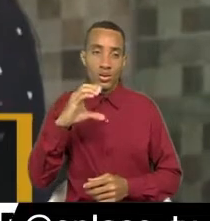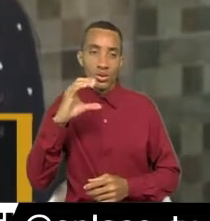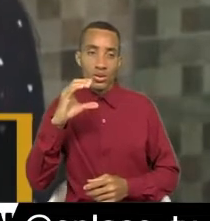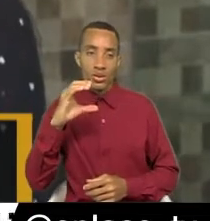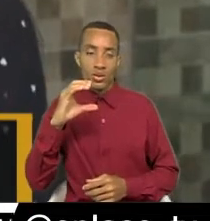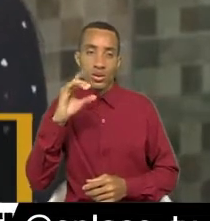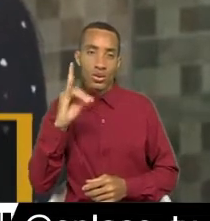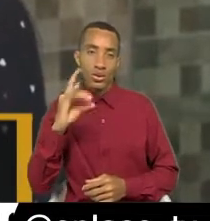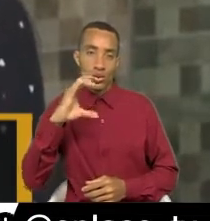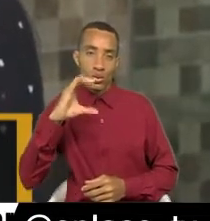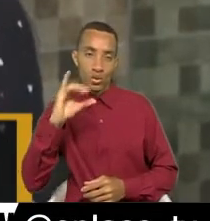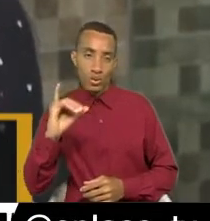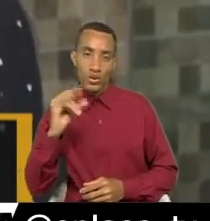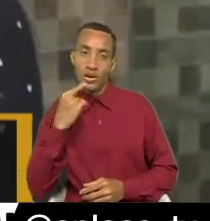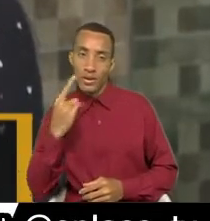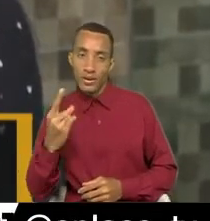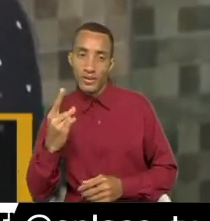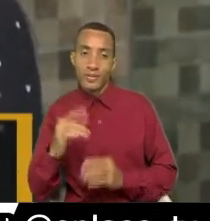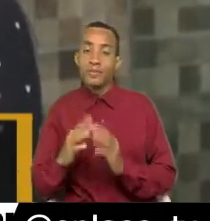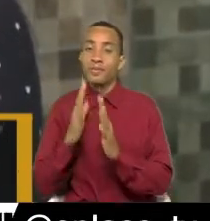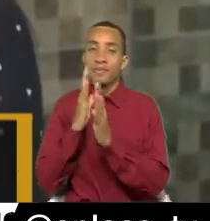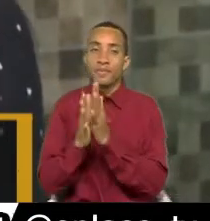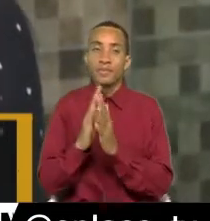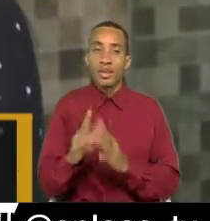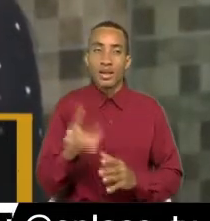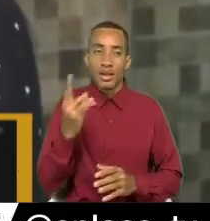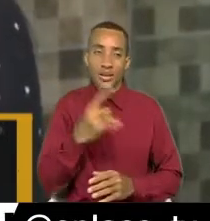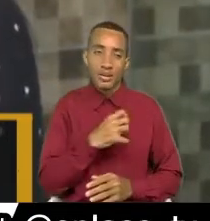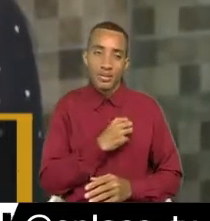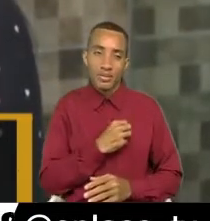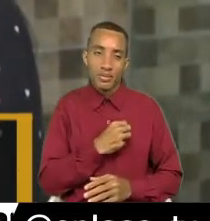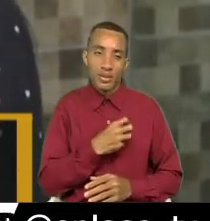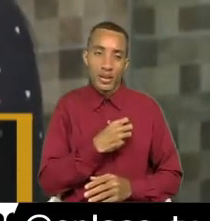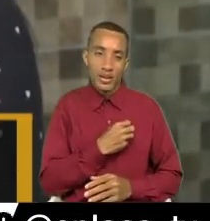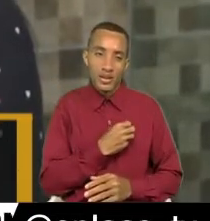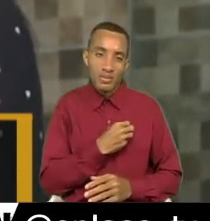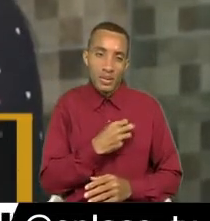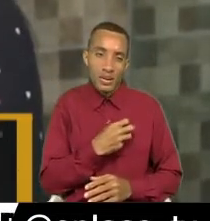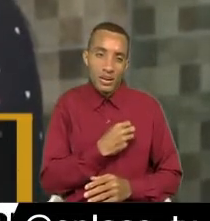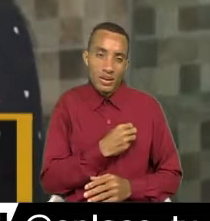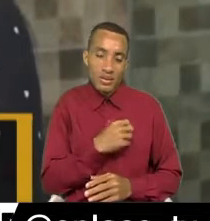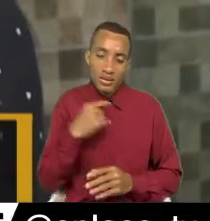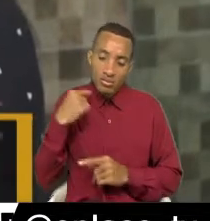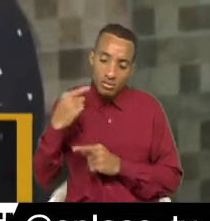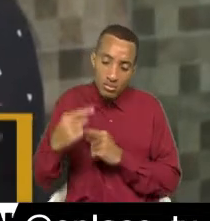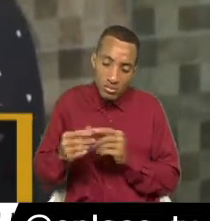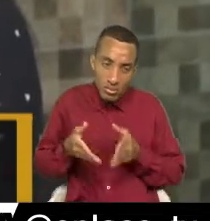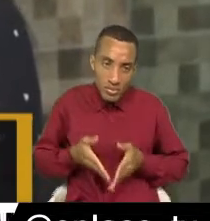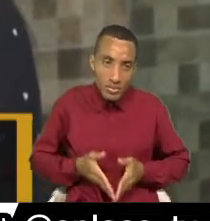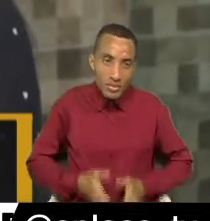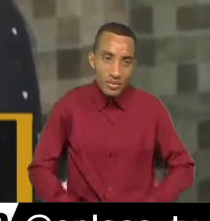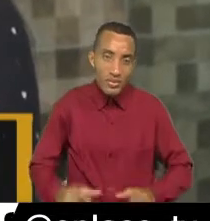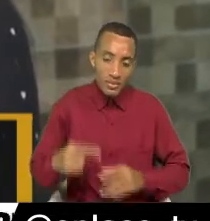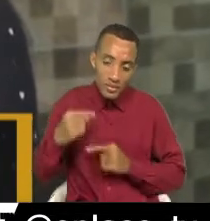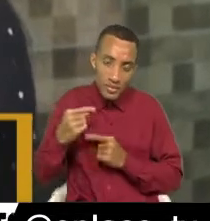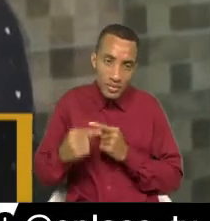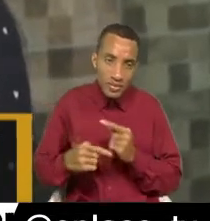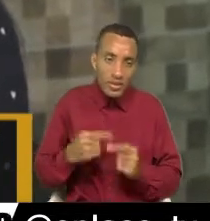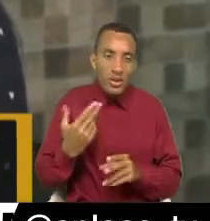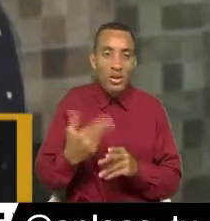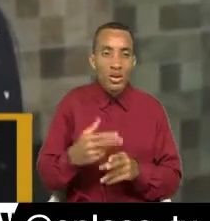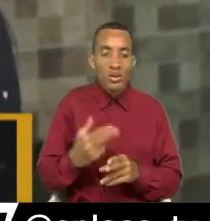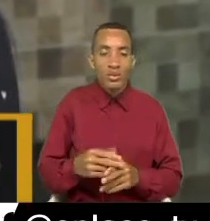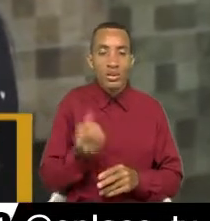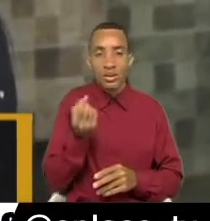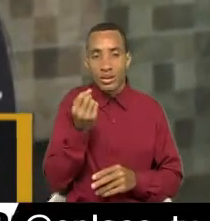Magdalena, por una cardiopatía congénita con la que él nació, llamada atresia de válvula pulmonar e